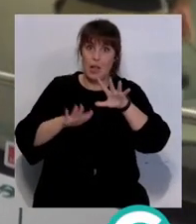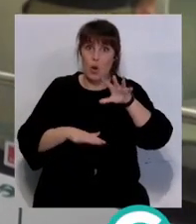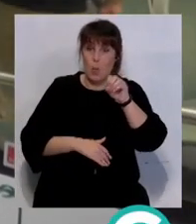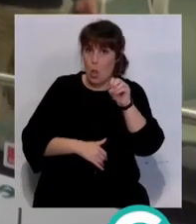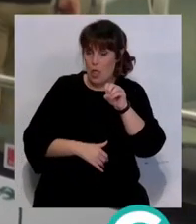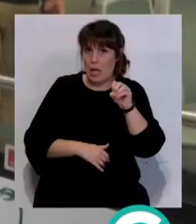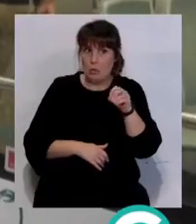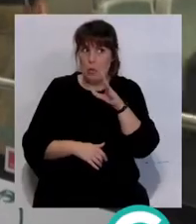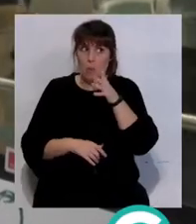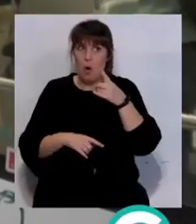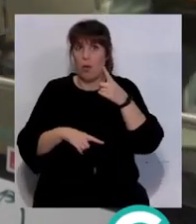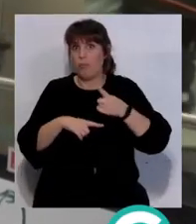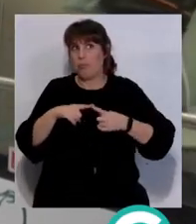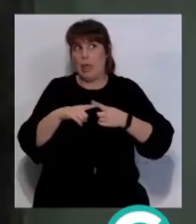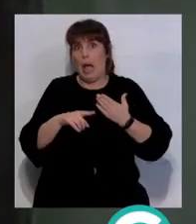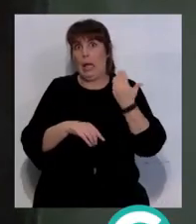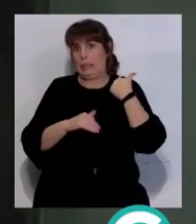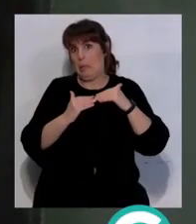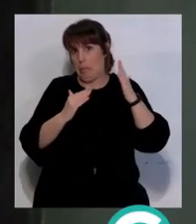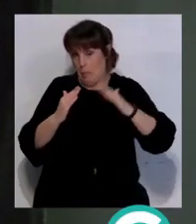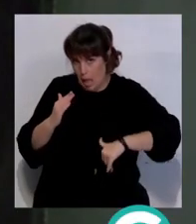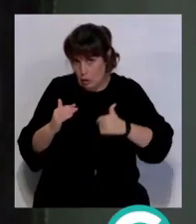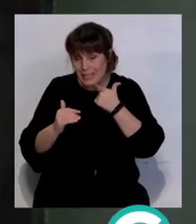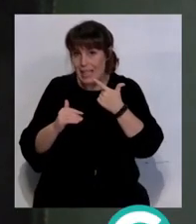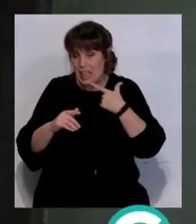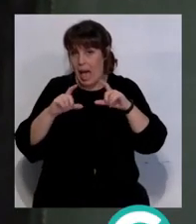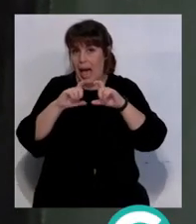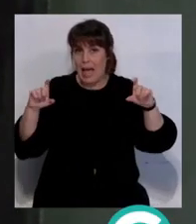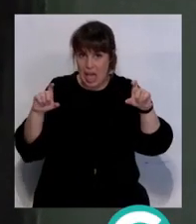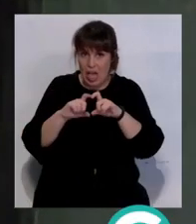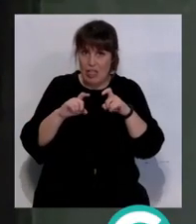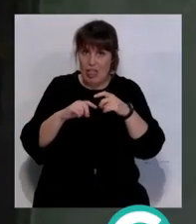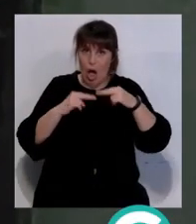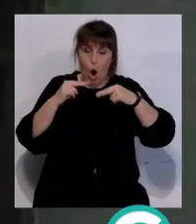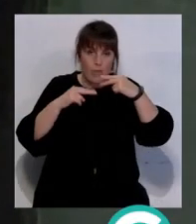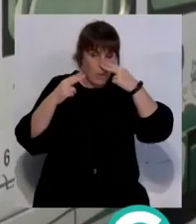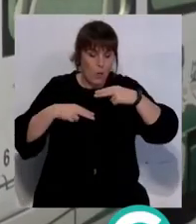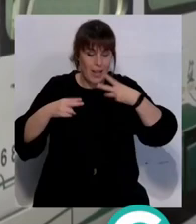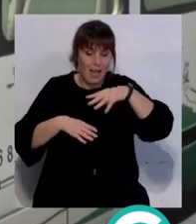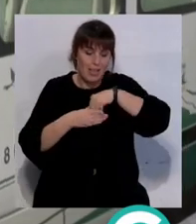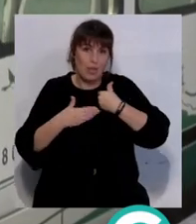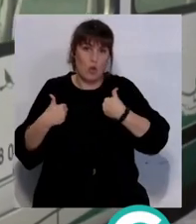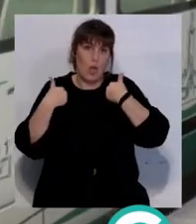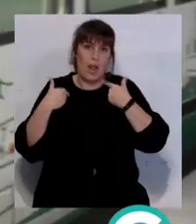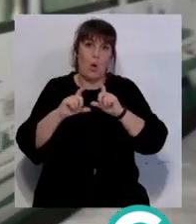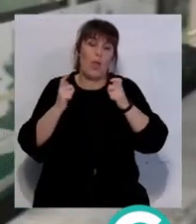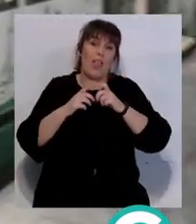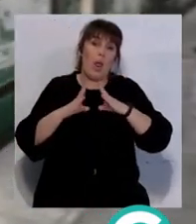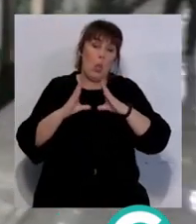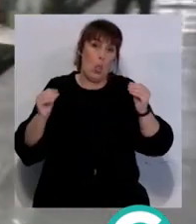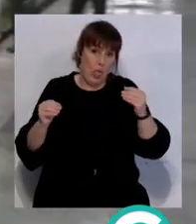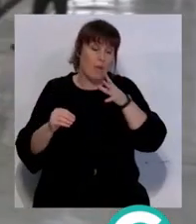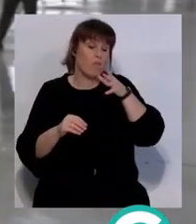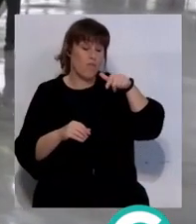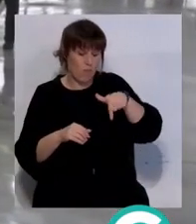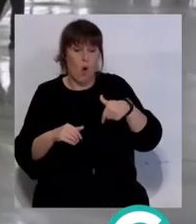a su promedio de viajeros habitual, según ha informado la Agencia de Obra Pública de la Junta de Andalucía, gestora del servicio. Se trata